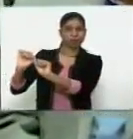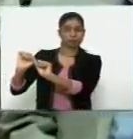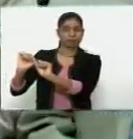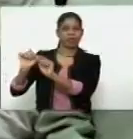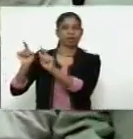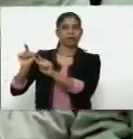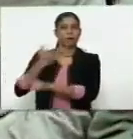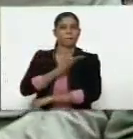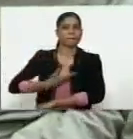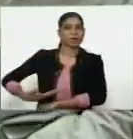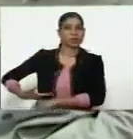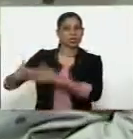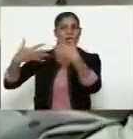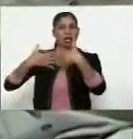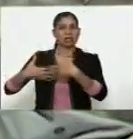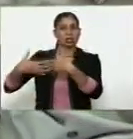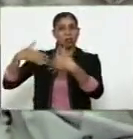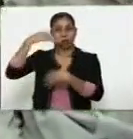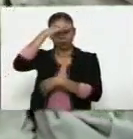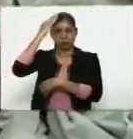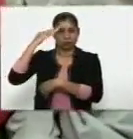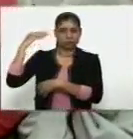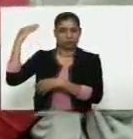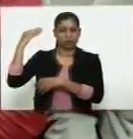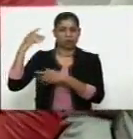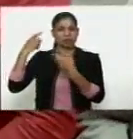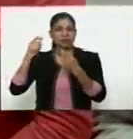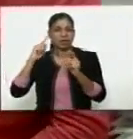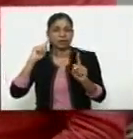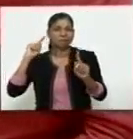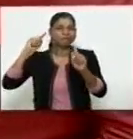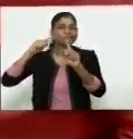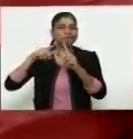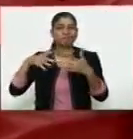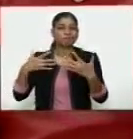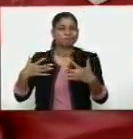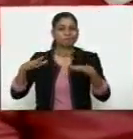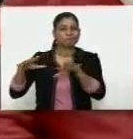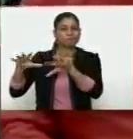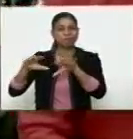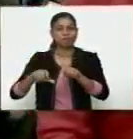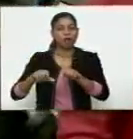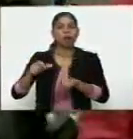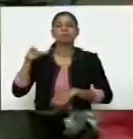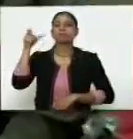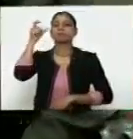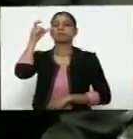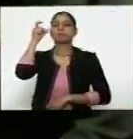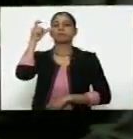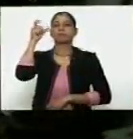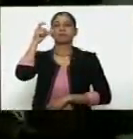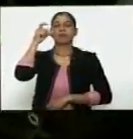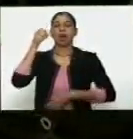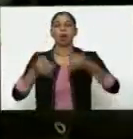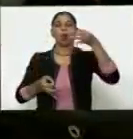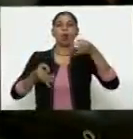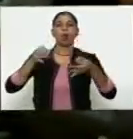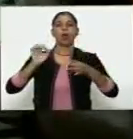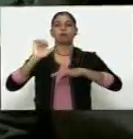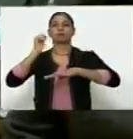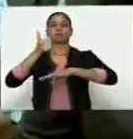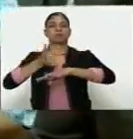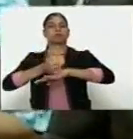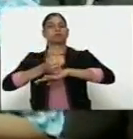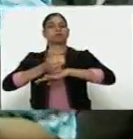pretende en este siglo XXI ser fiscal, juez